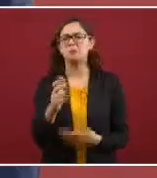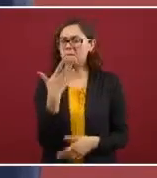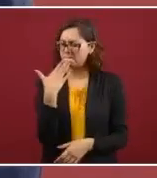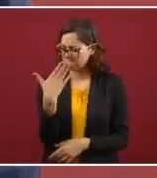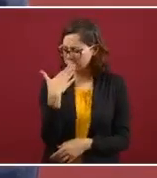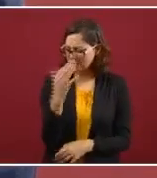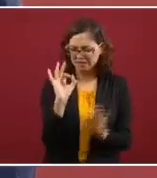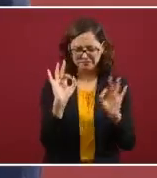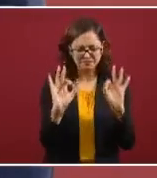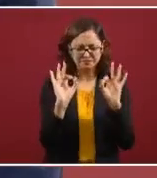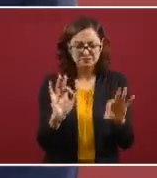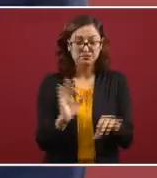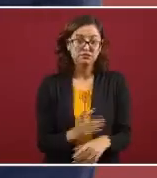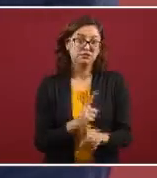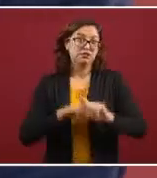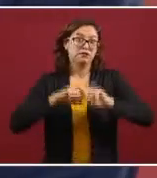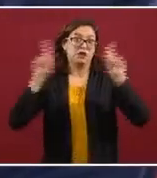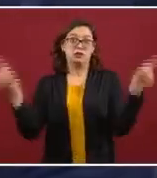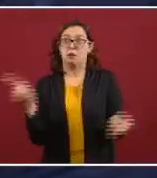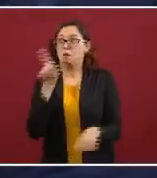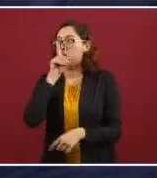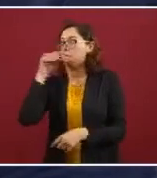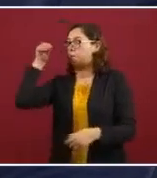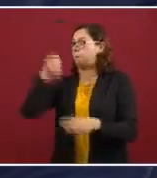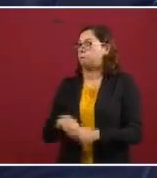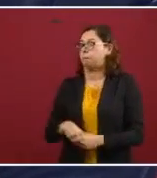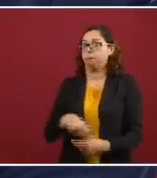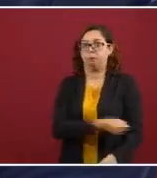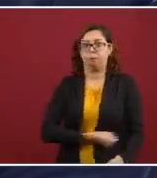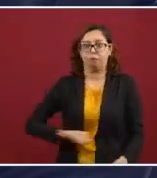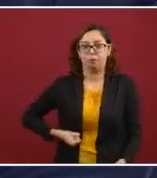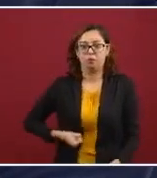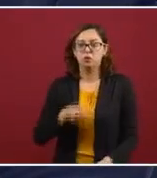a que no haya información, como era antes,